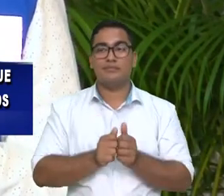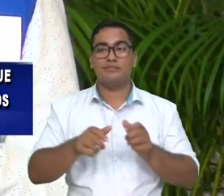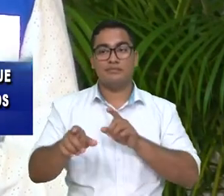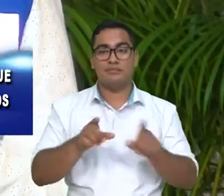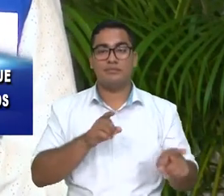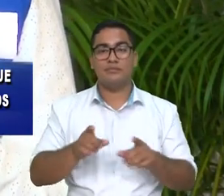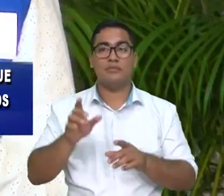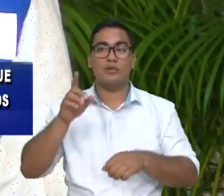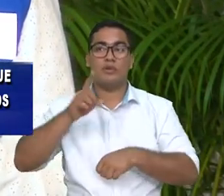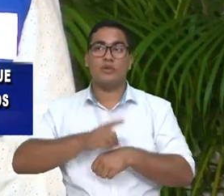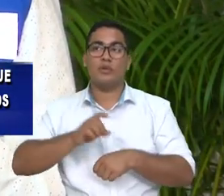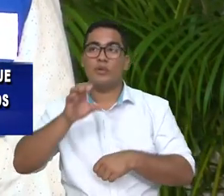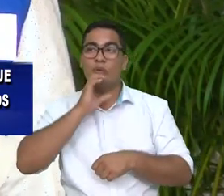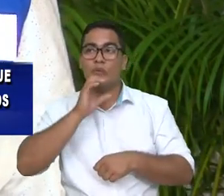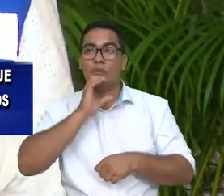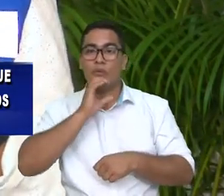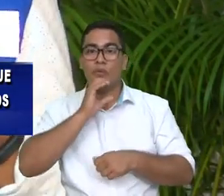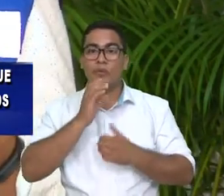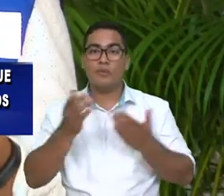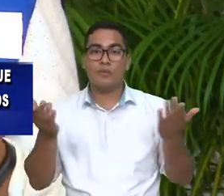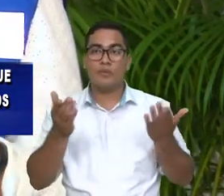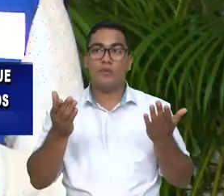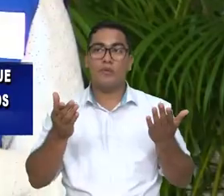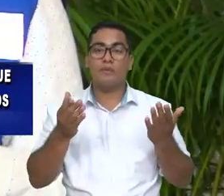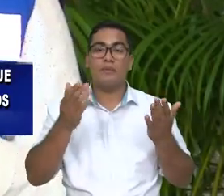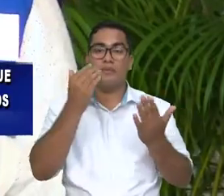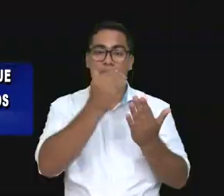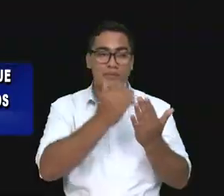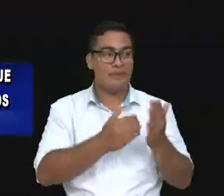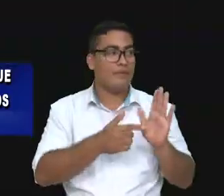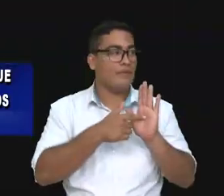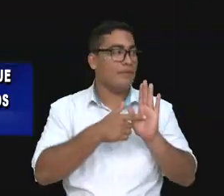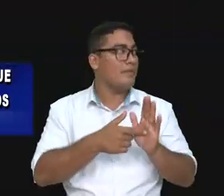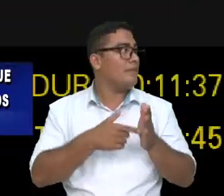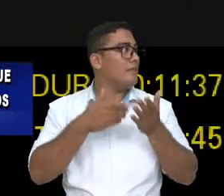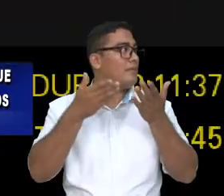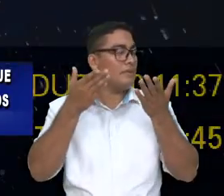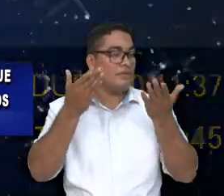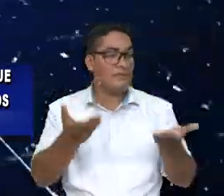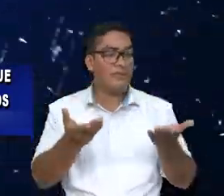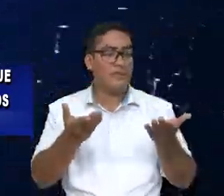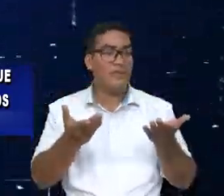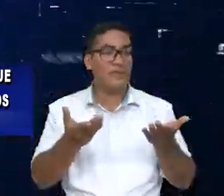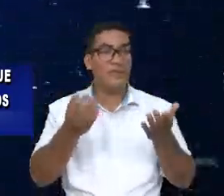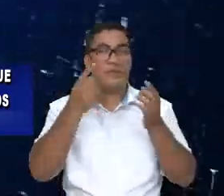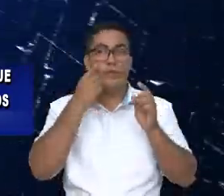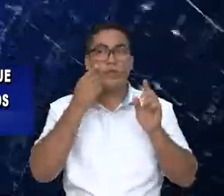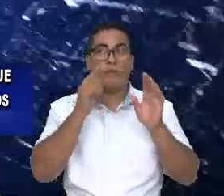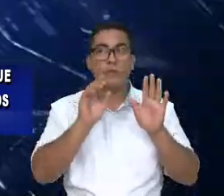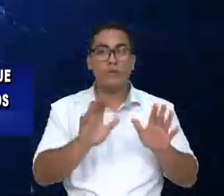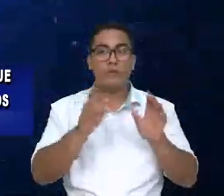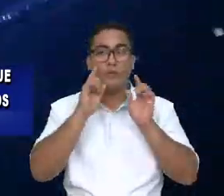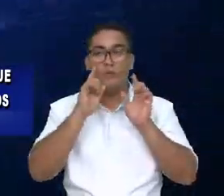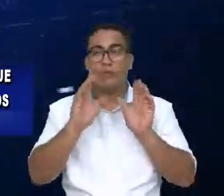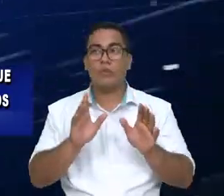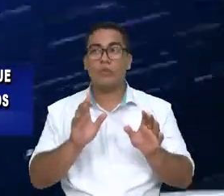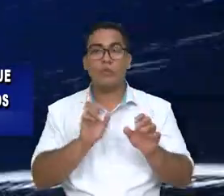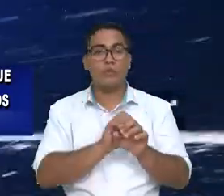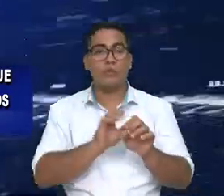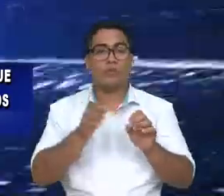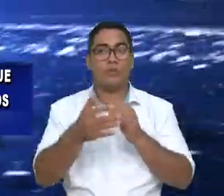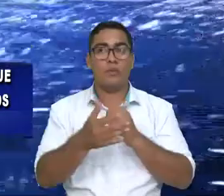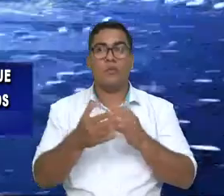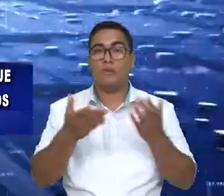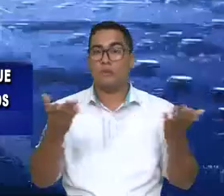cubanos que están presentando el protocolo para la lucha, la prevención contra el